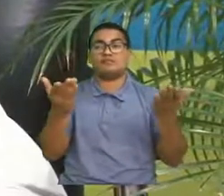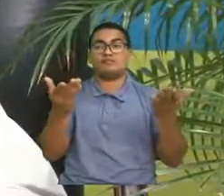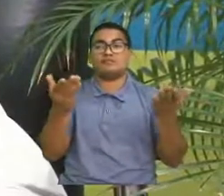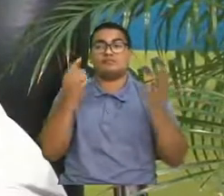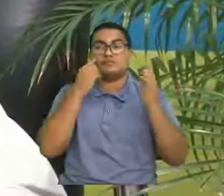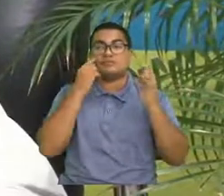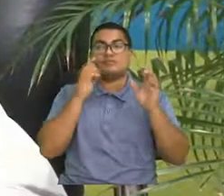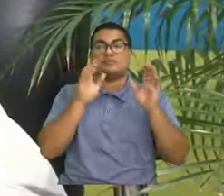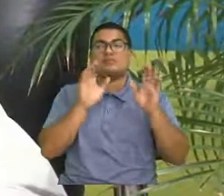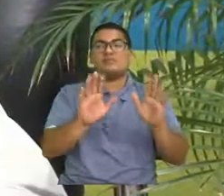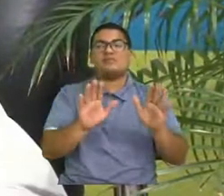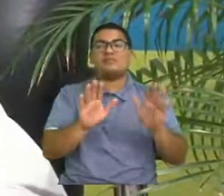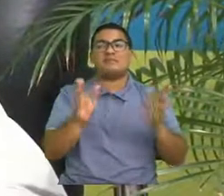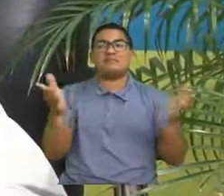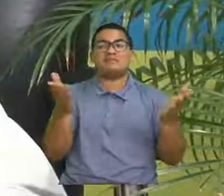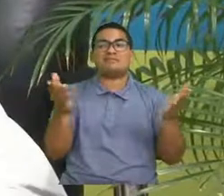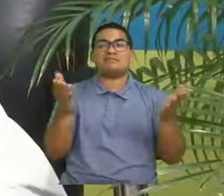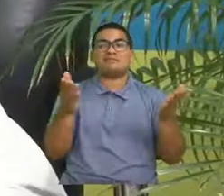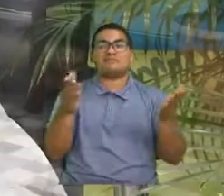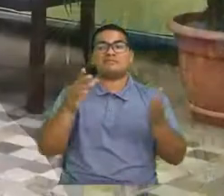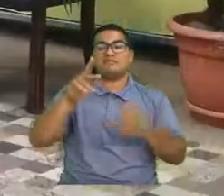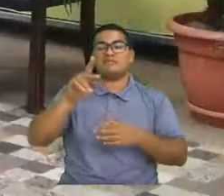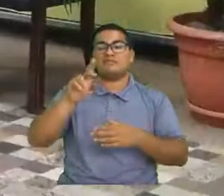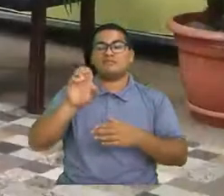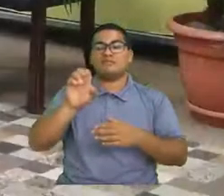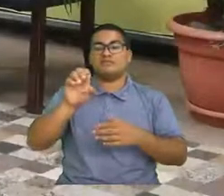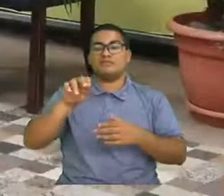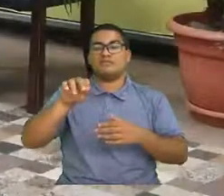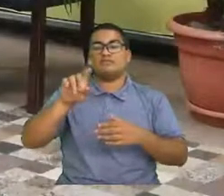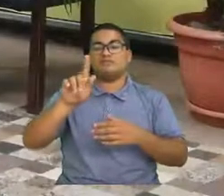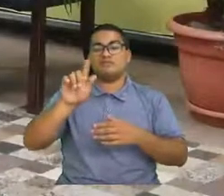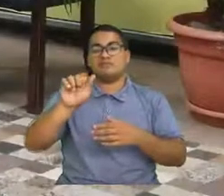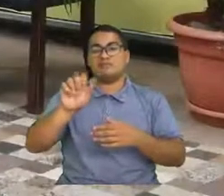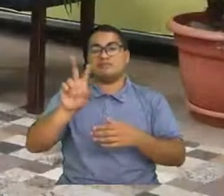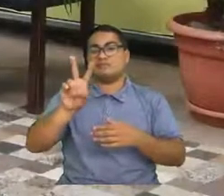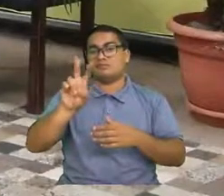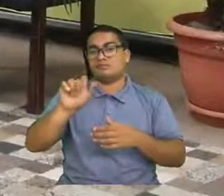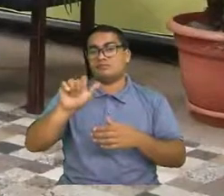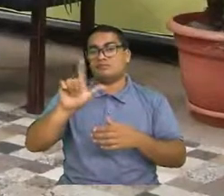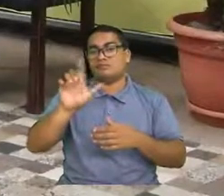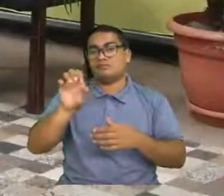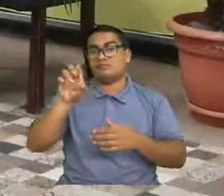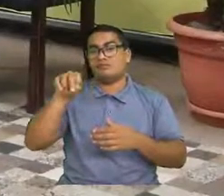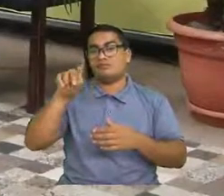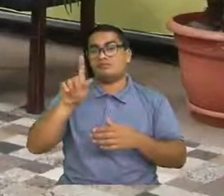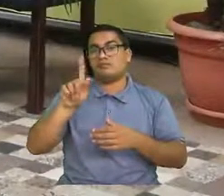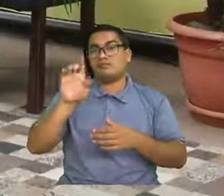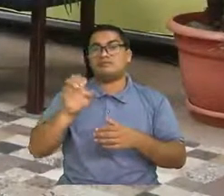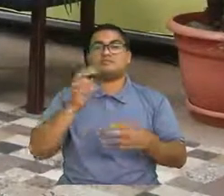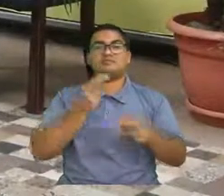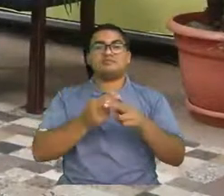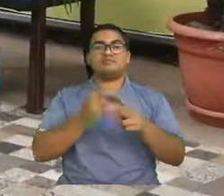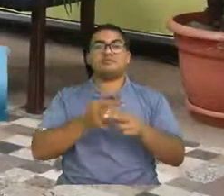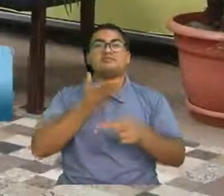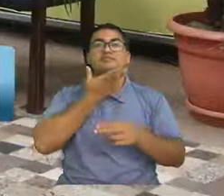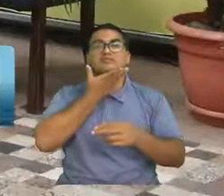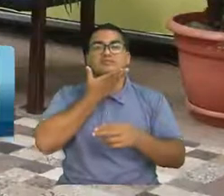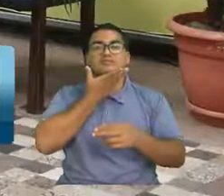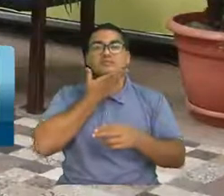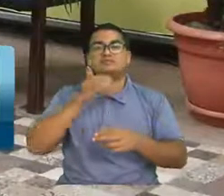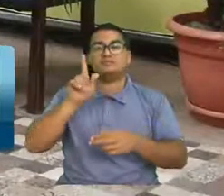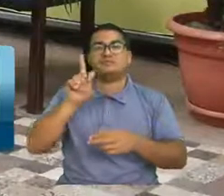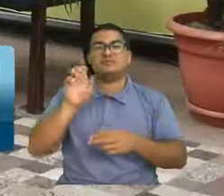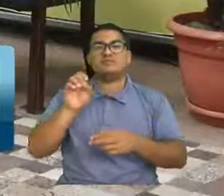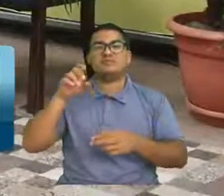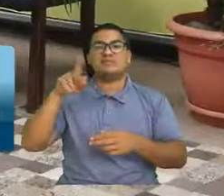licenciada? En este caso sería lo que es la pentavalente. La pentavalente. Sí. Eso, el caso de la TOPA, casualmente yo me acuerdo porque a mí me dio, pues, y a